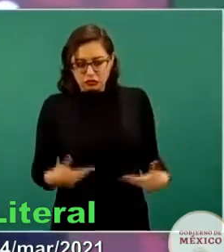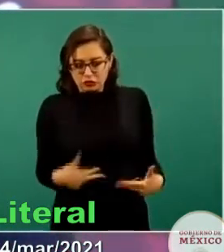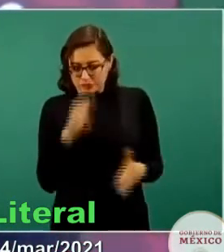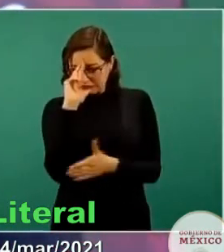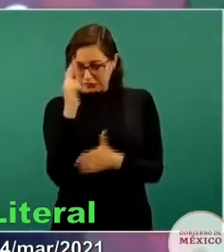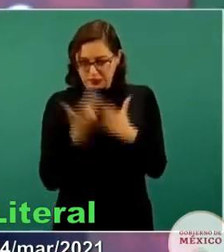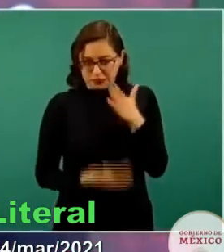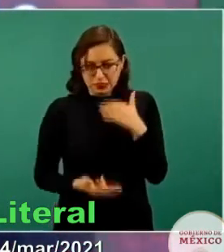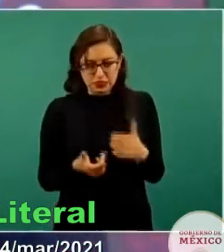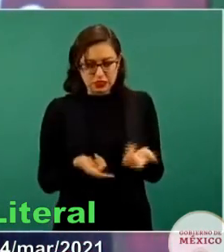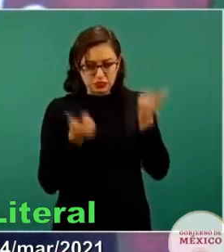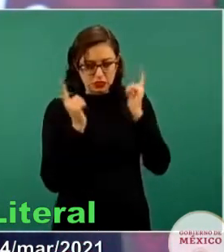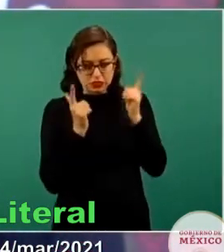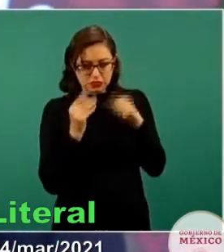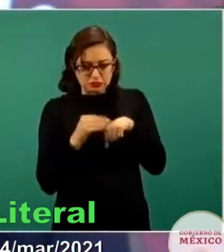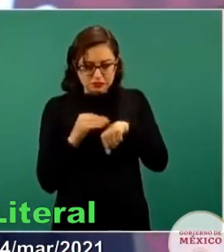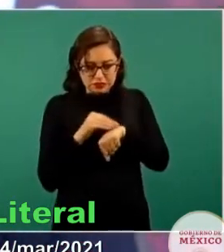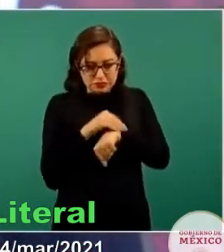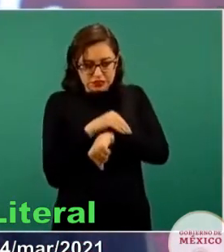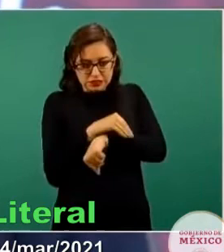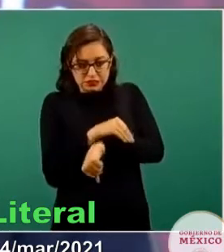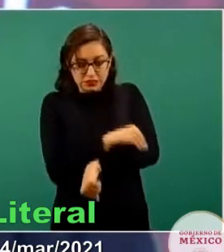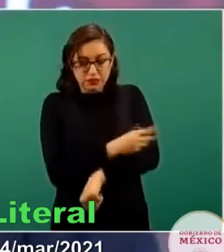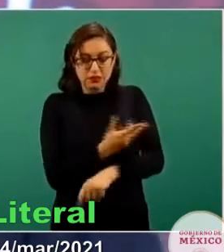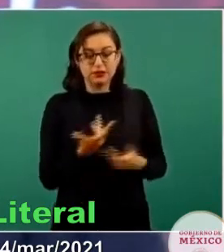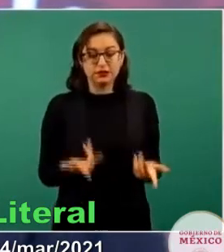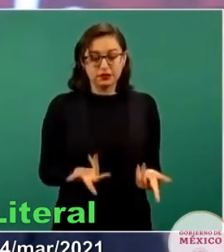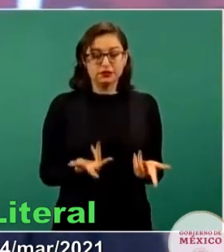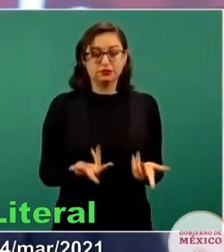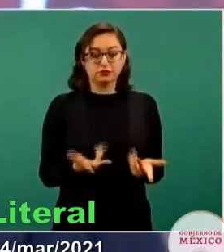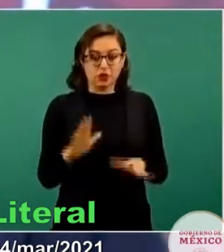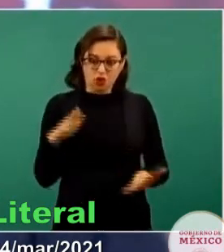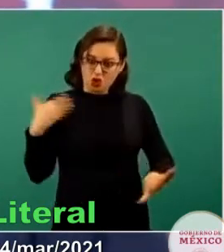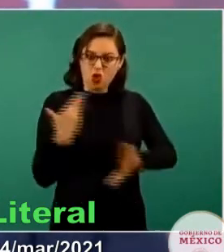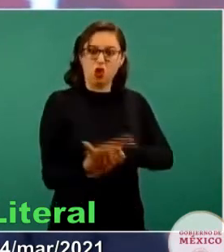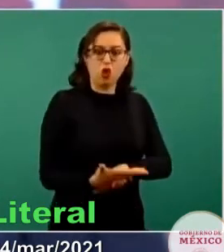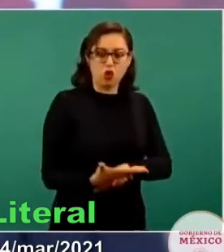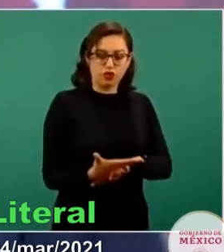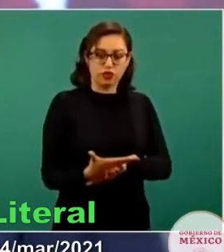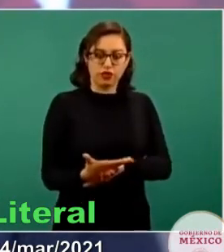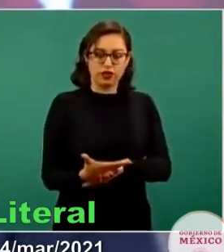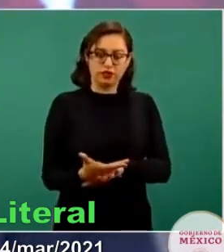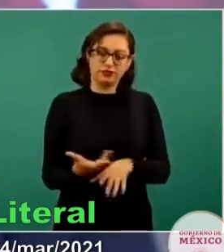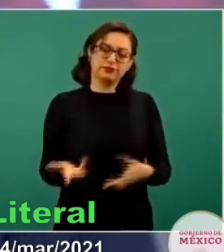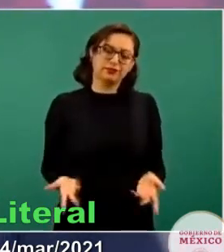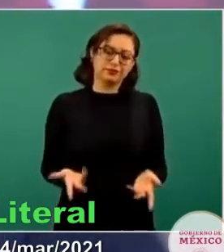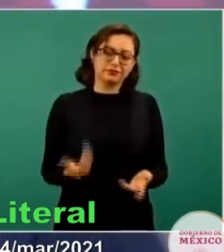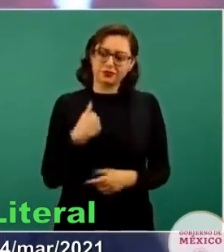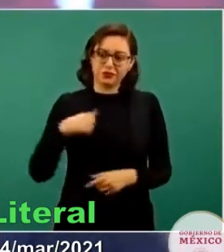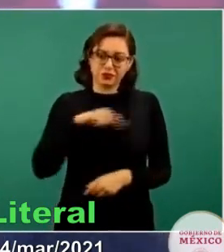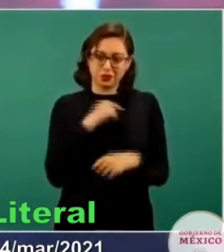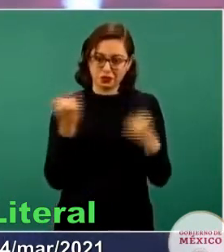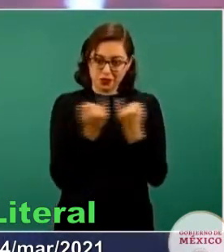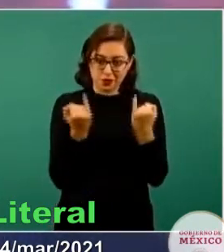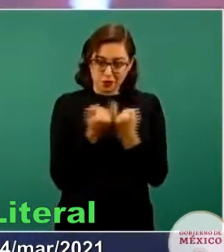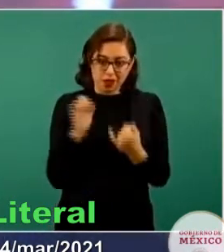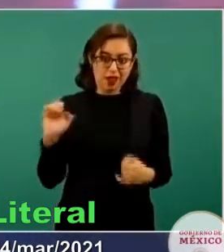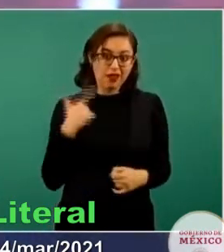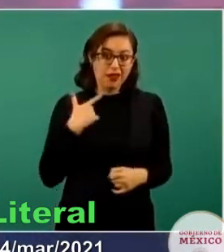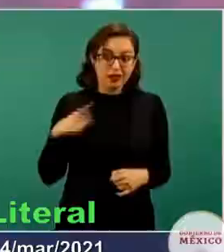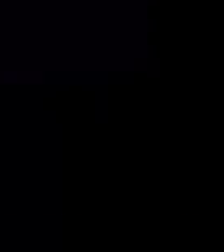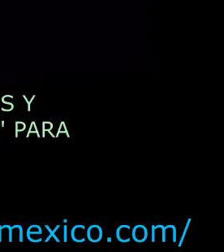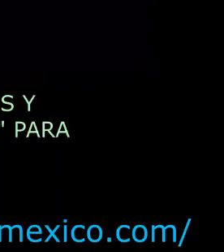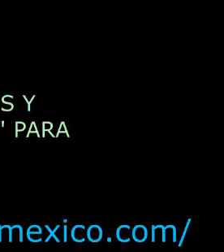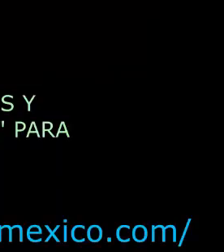pretextos o excusas para señalar de que somos iguales, y eso no